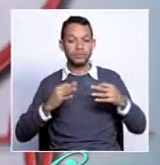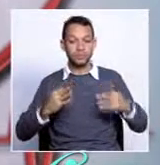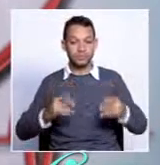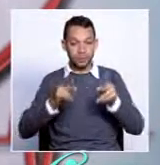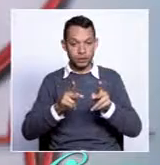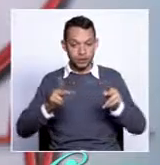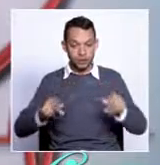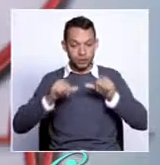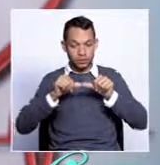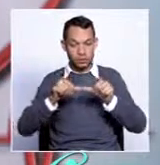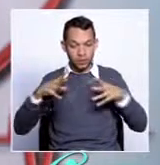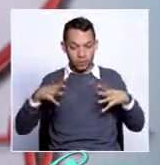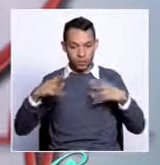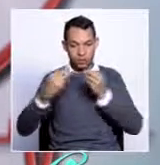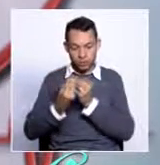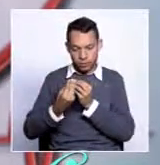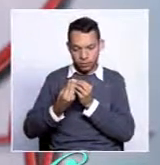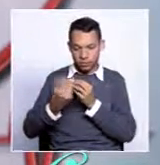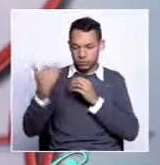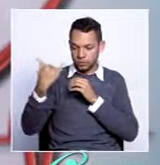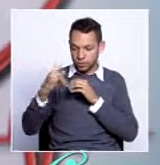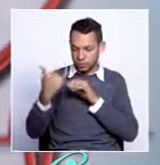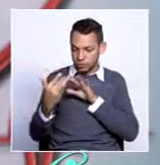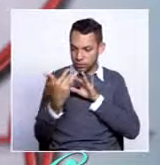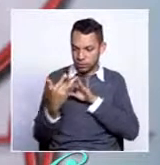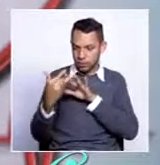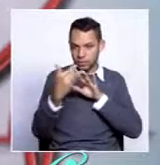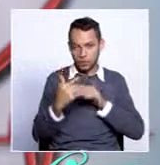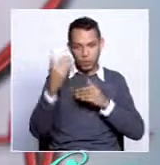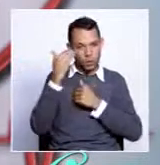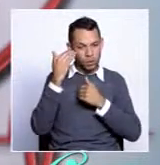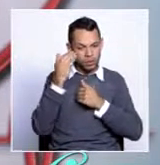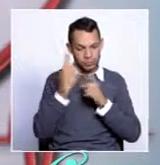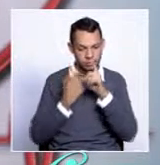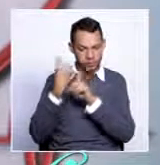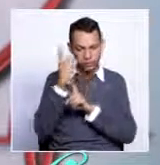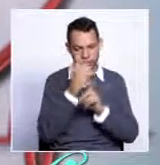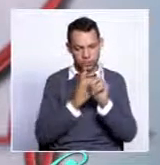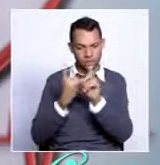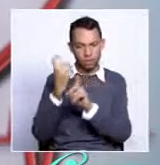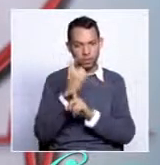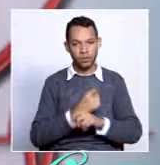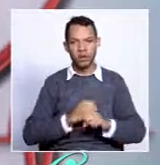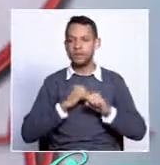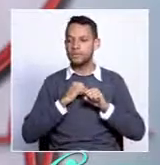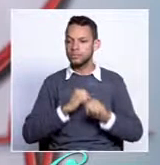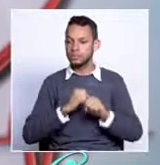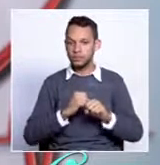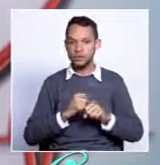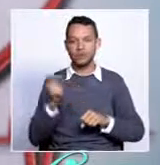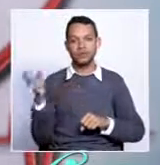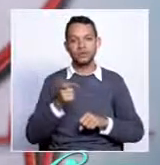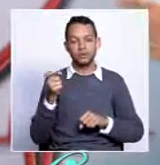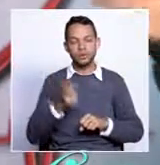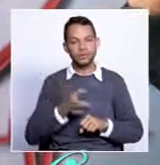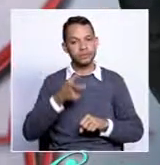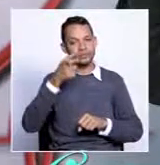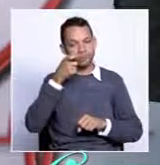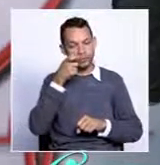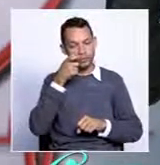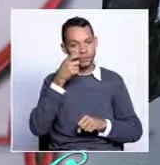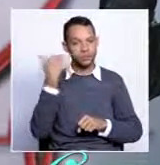creo que nosotros y ustedes deben de tener conciencia del proceso de exigir así sea a través